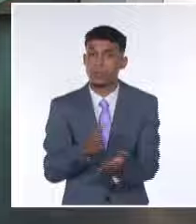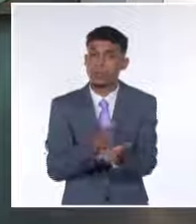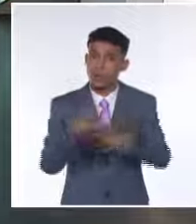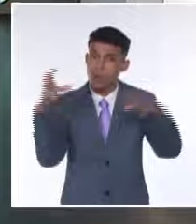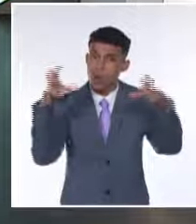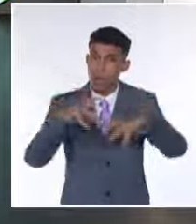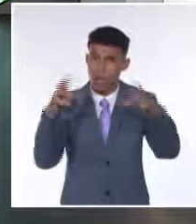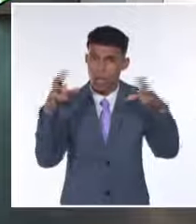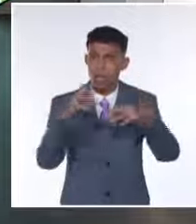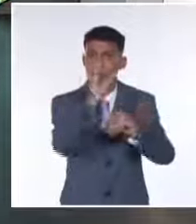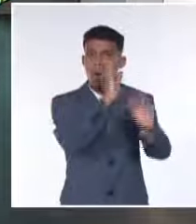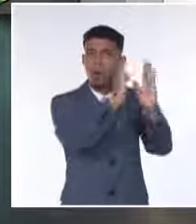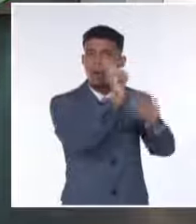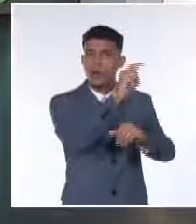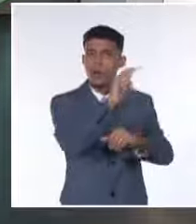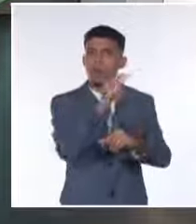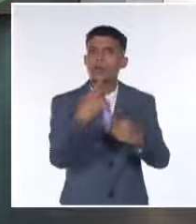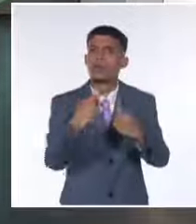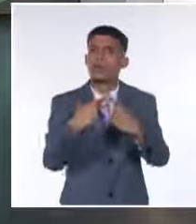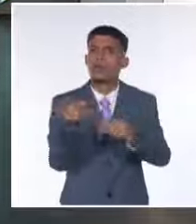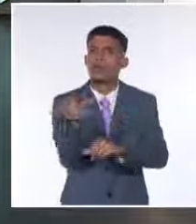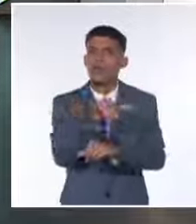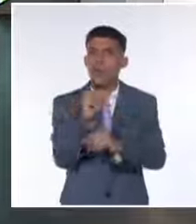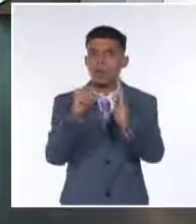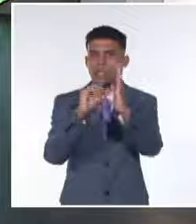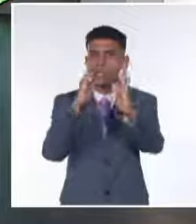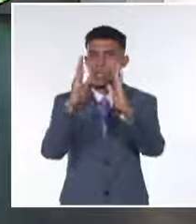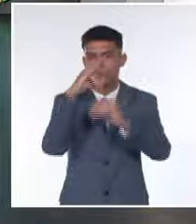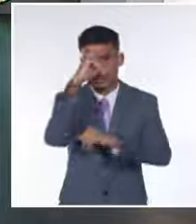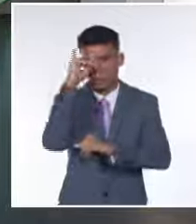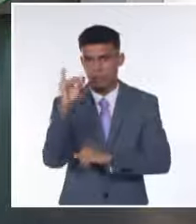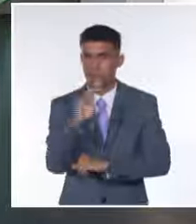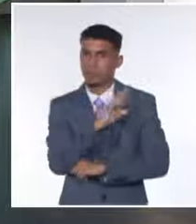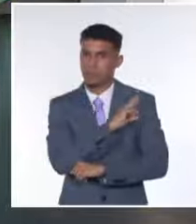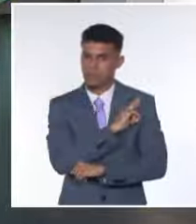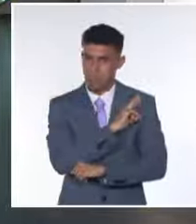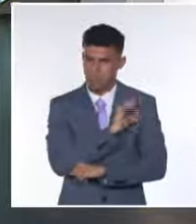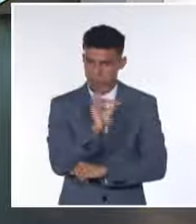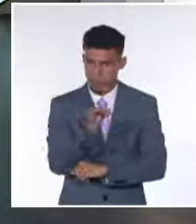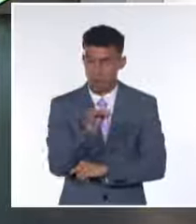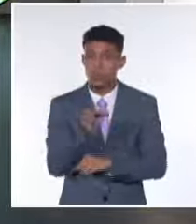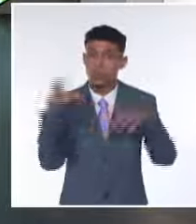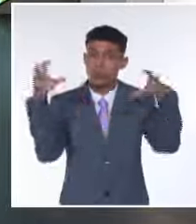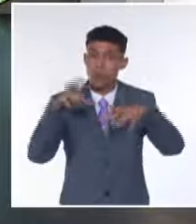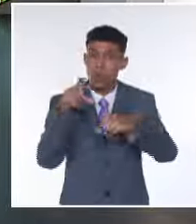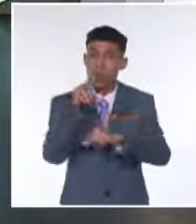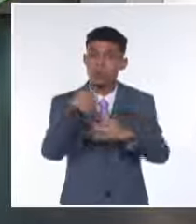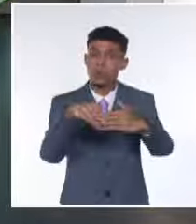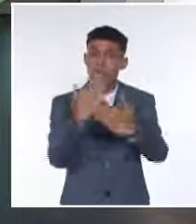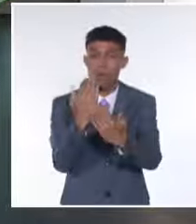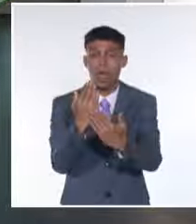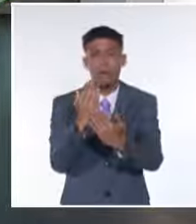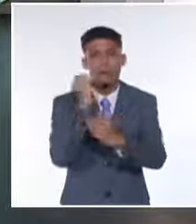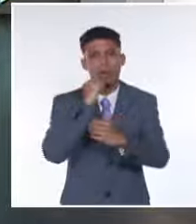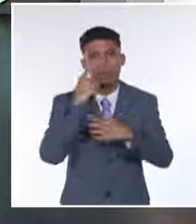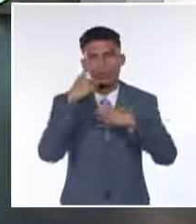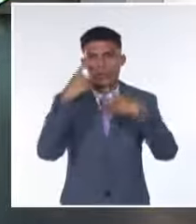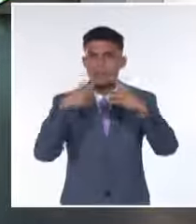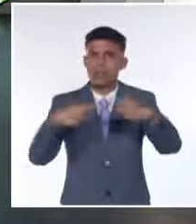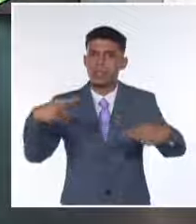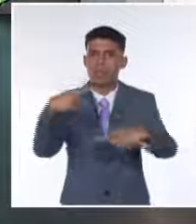en el oriente del país, pero también en zonas del centro. Pues sí, hemos tenido pues lluvia los últimos días, ha sido lo protagonista del tiempo, han